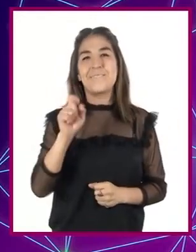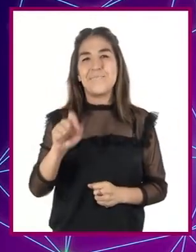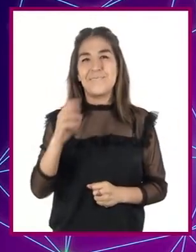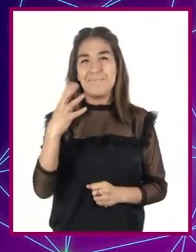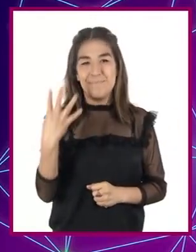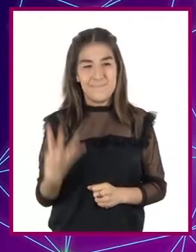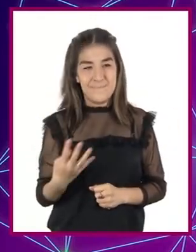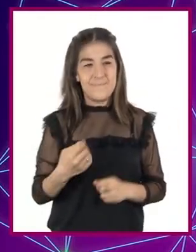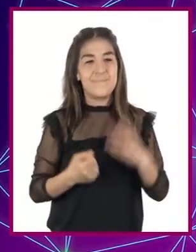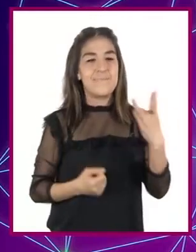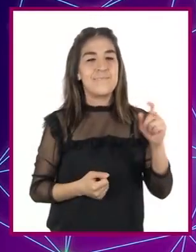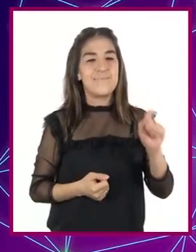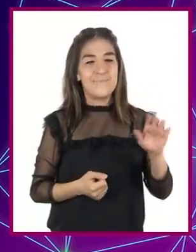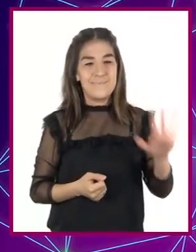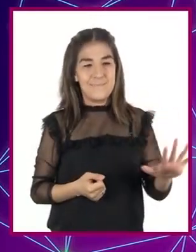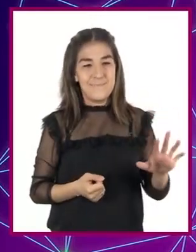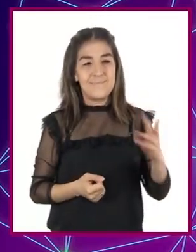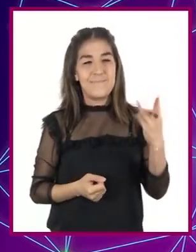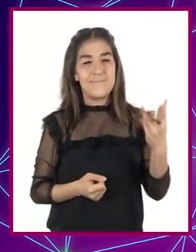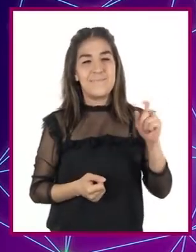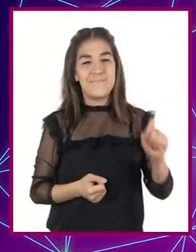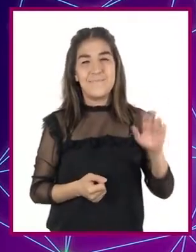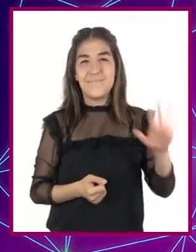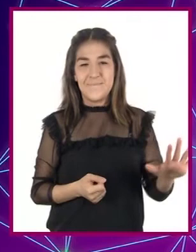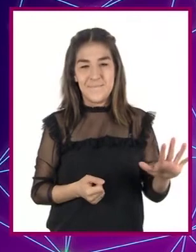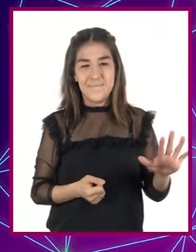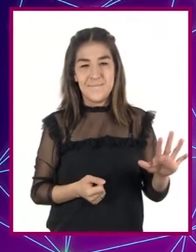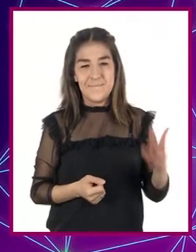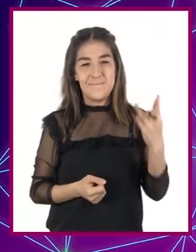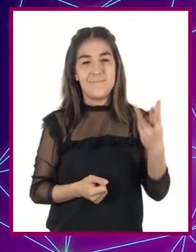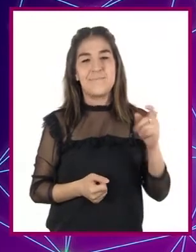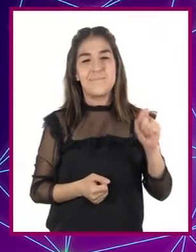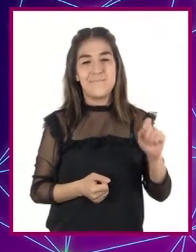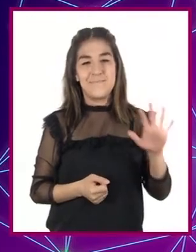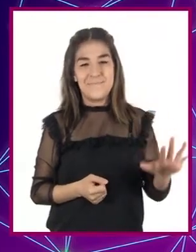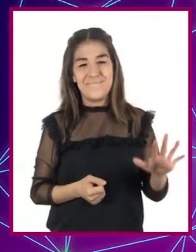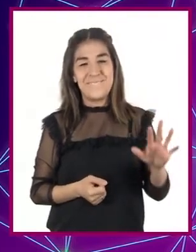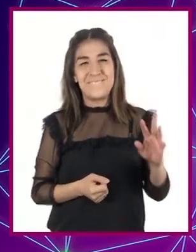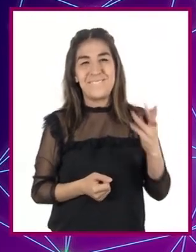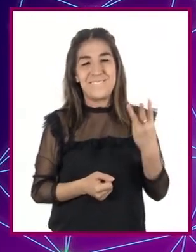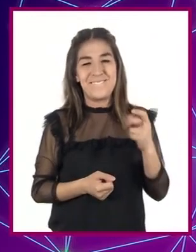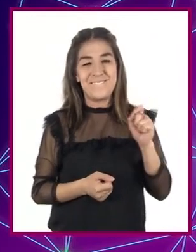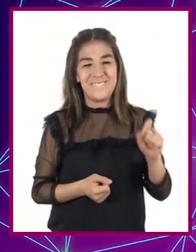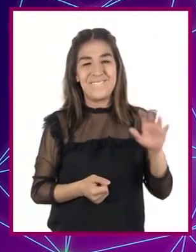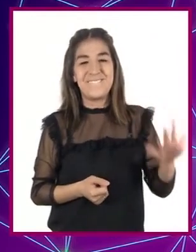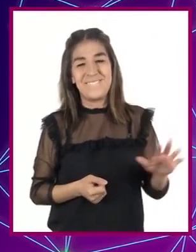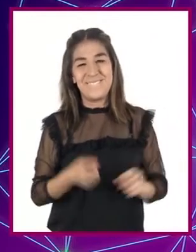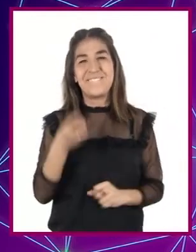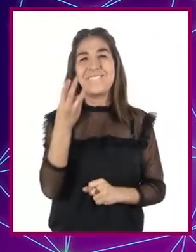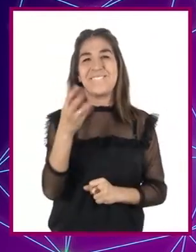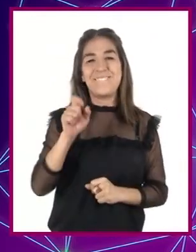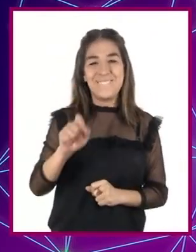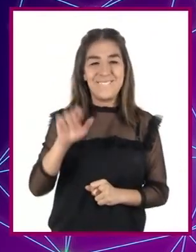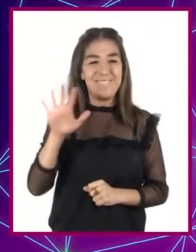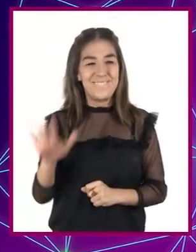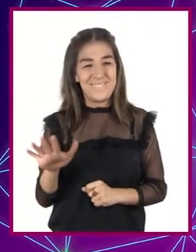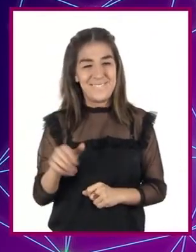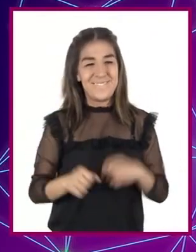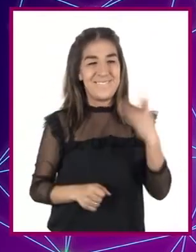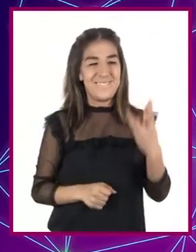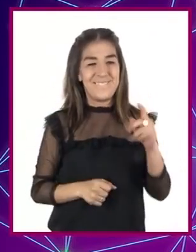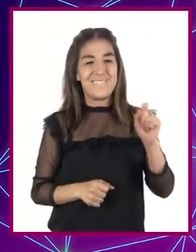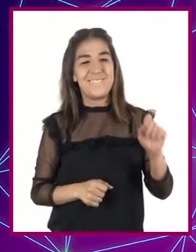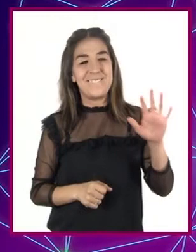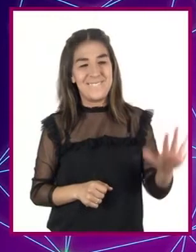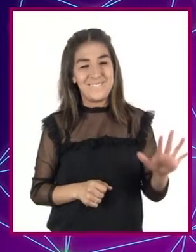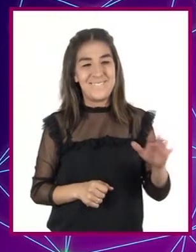3.4, 3.5, 3.5, 3.5, 3.5, 3.5,